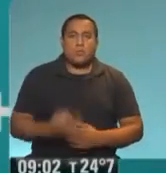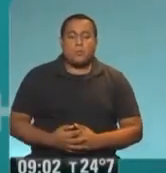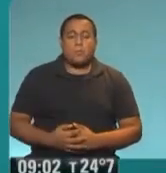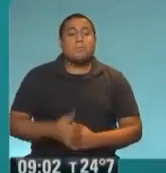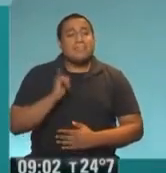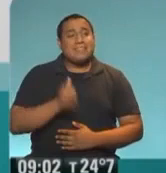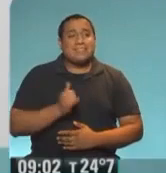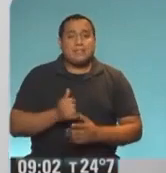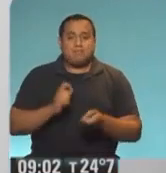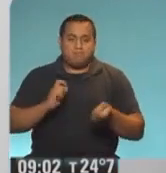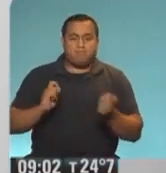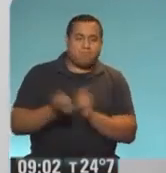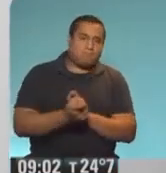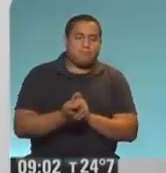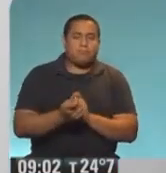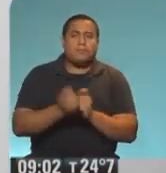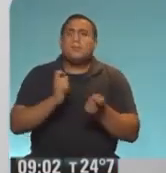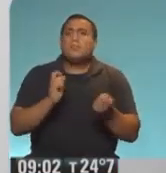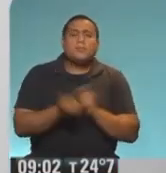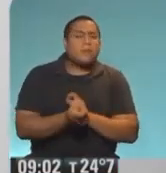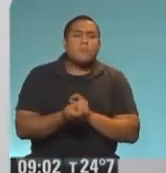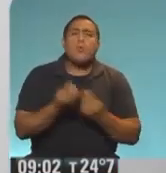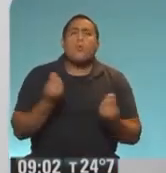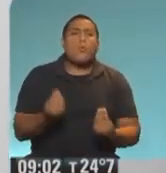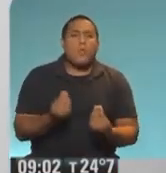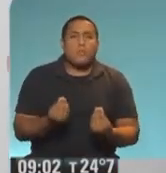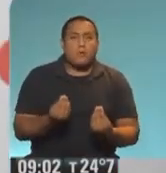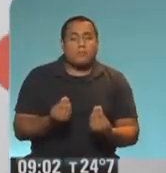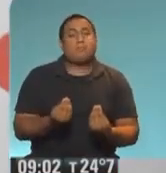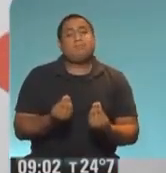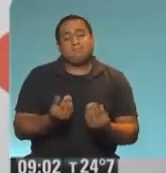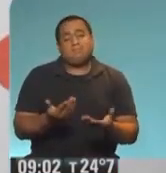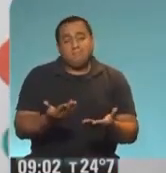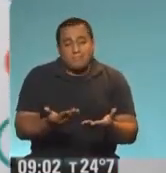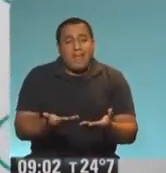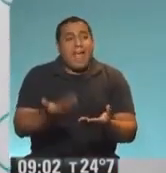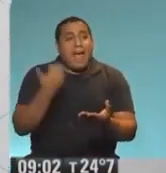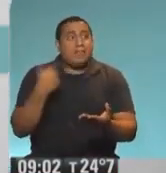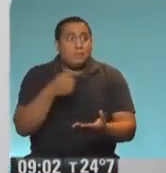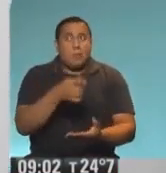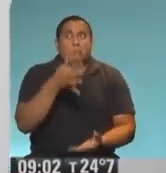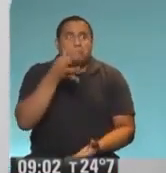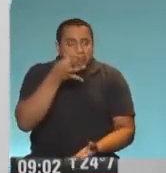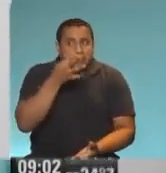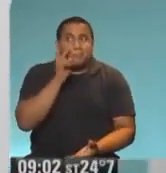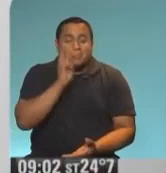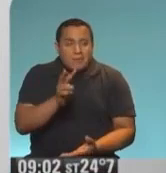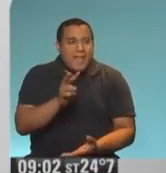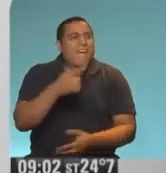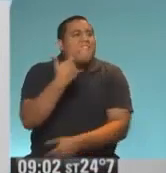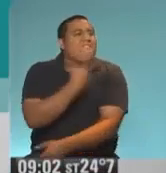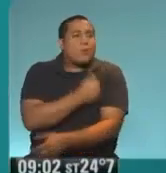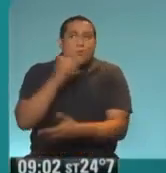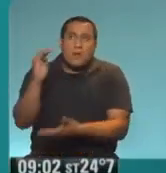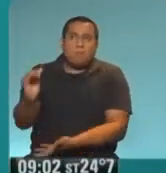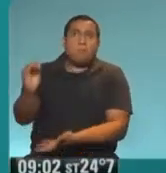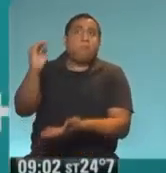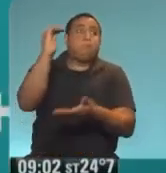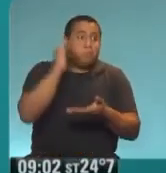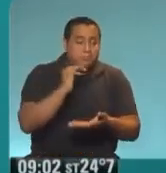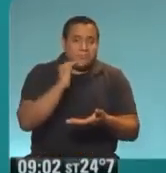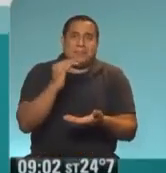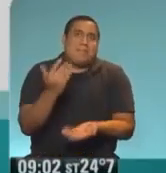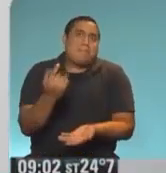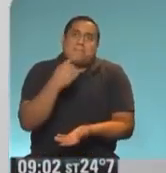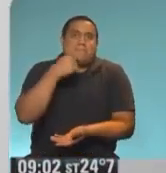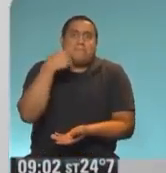historia que comenzó a cambiarse, por supuesto, desde el momento en que usted vivió ahí en primera persona la llegada de las vacunas el otro día. Es imposible no